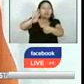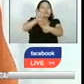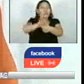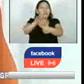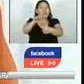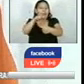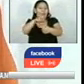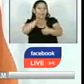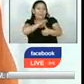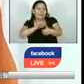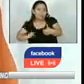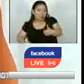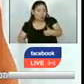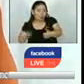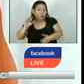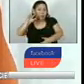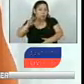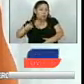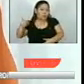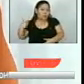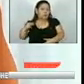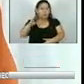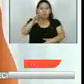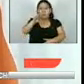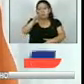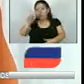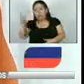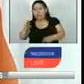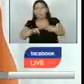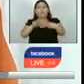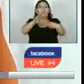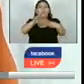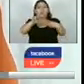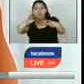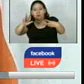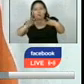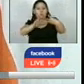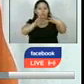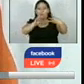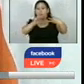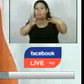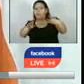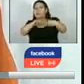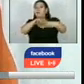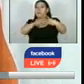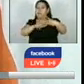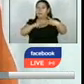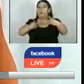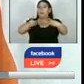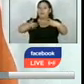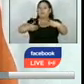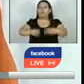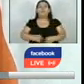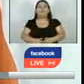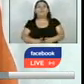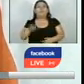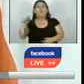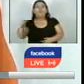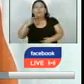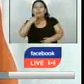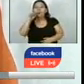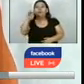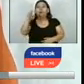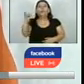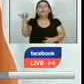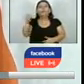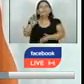prácticamente en los tres años 2022, 2023 y 2024. Y pues acá destacar que